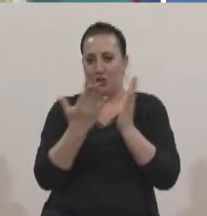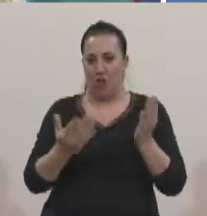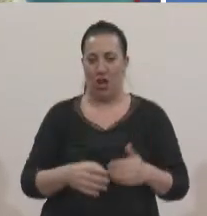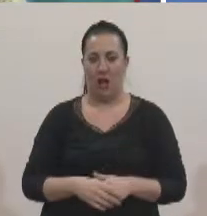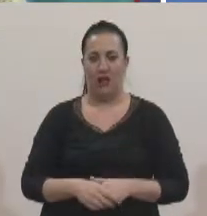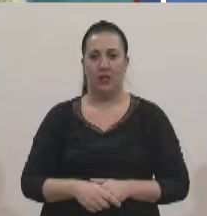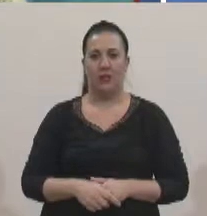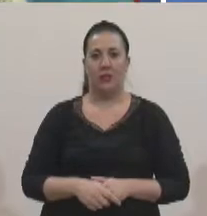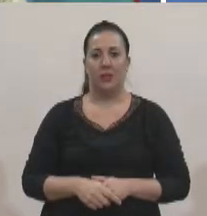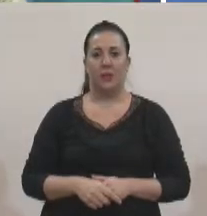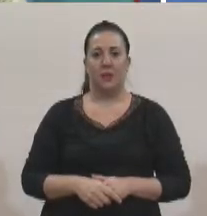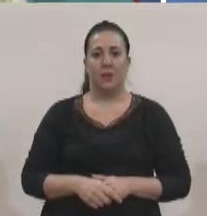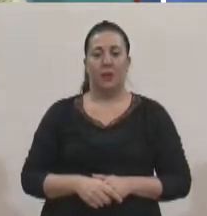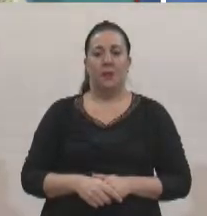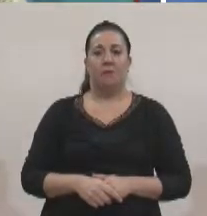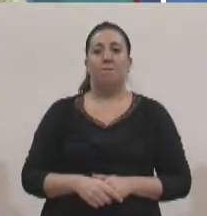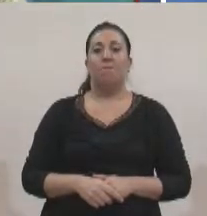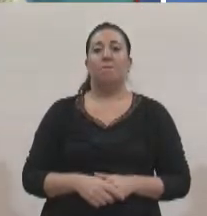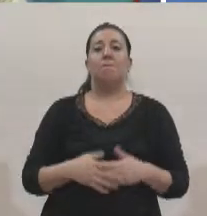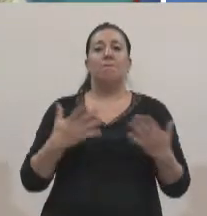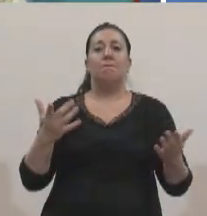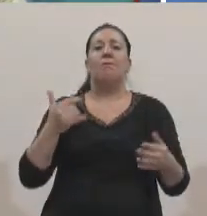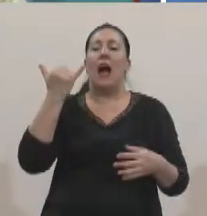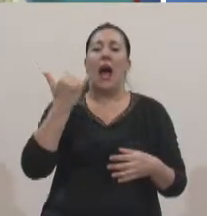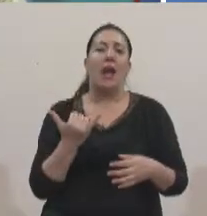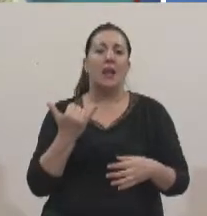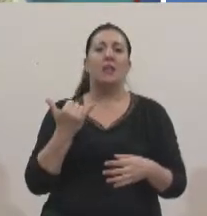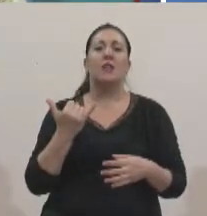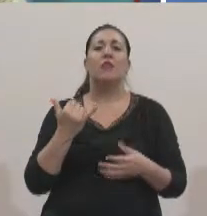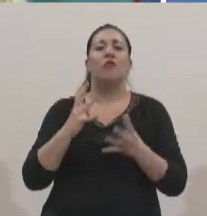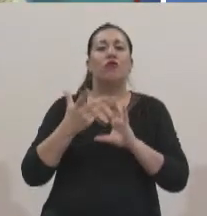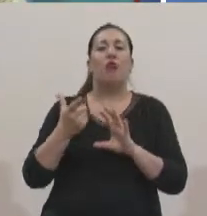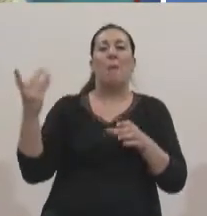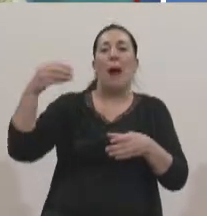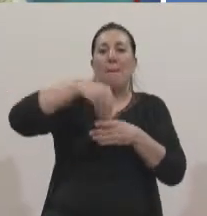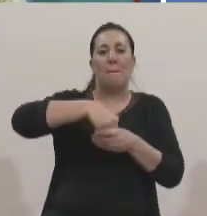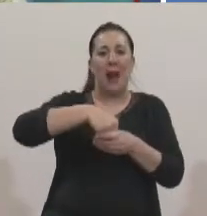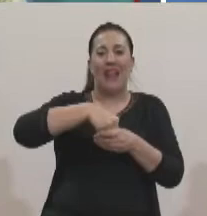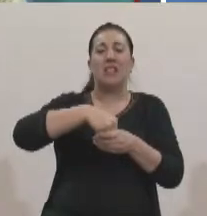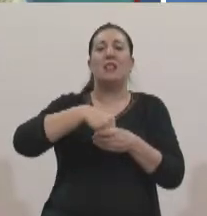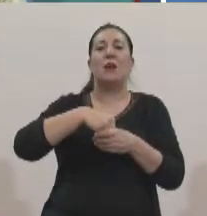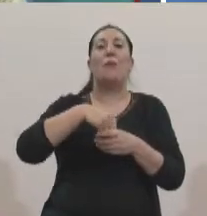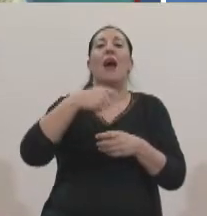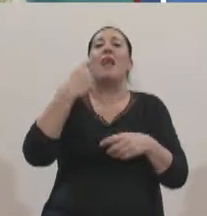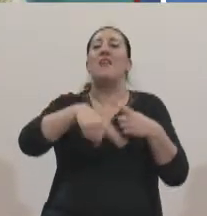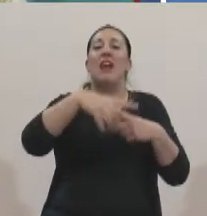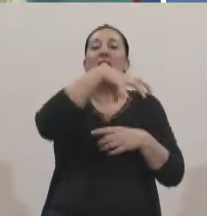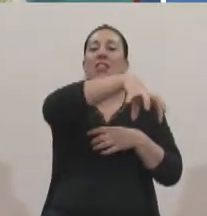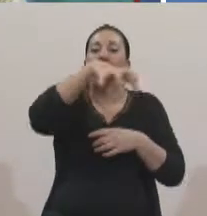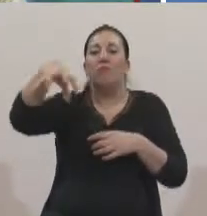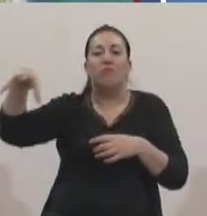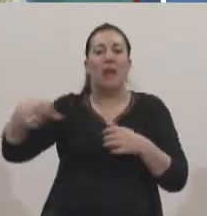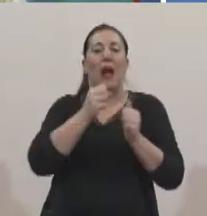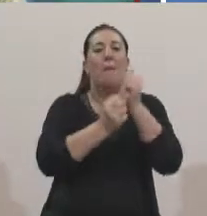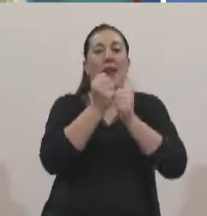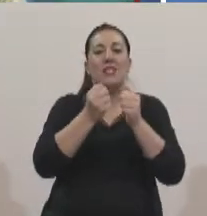Ha sido desechada y, lo que es peor, ignorada la participación de las distintas cámaras empresarias y